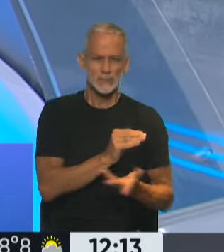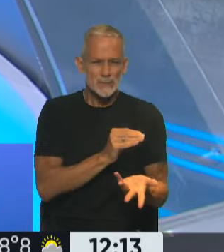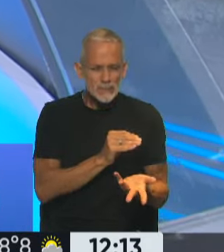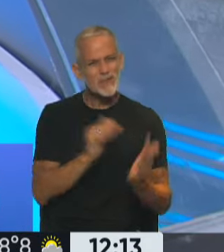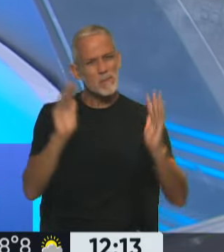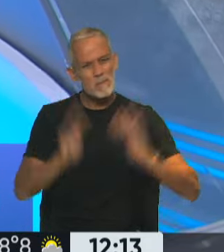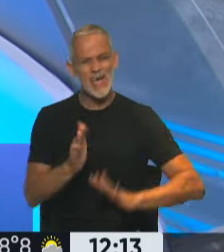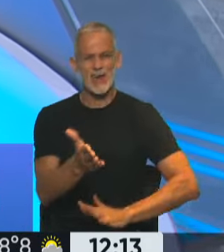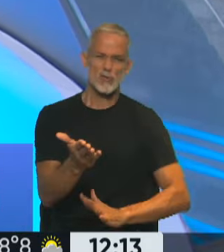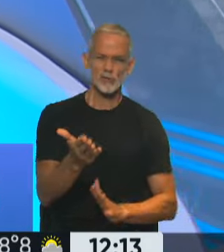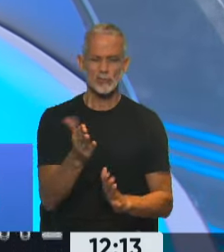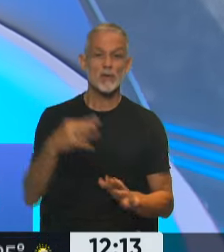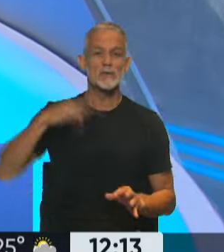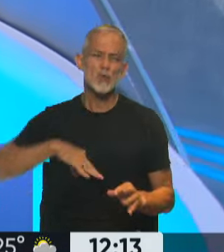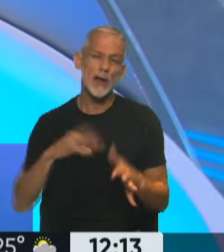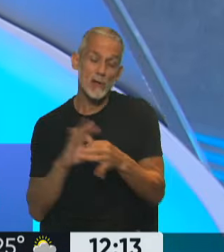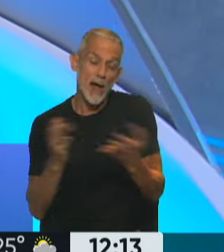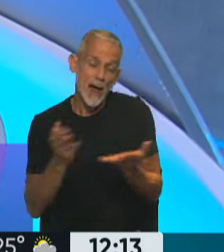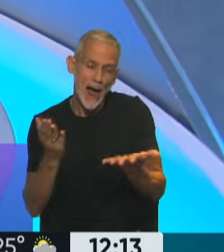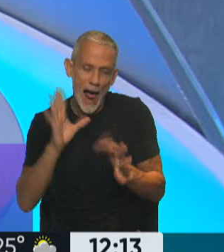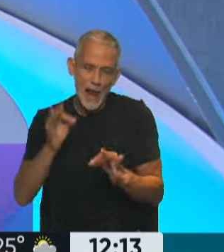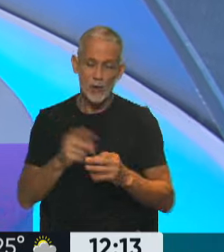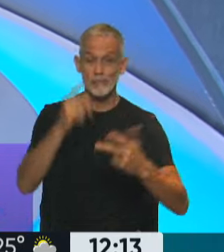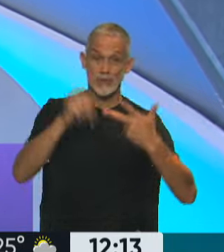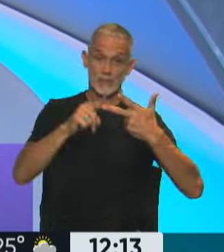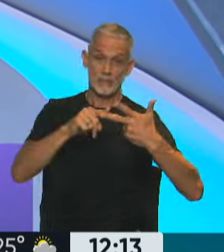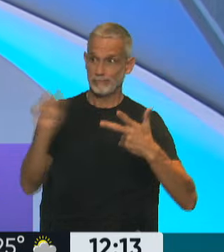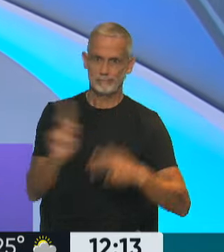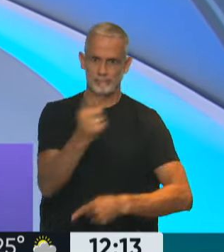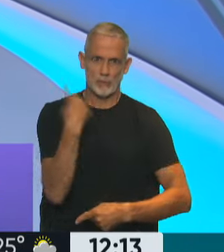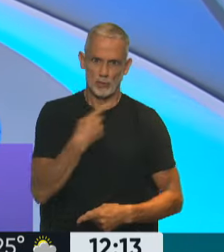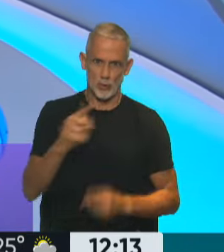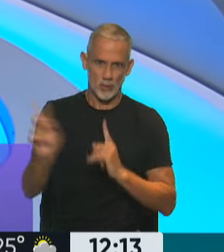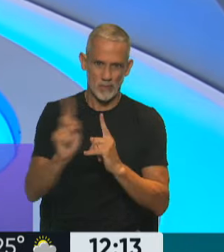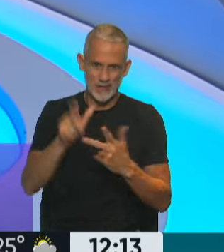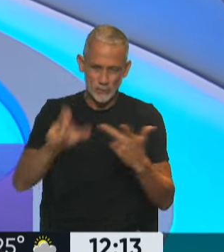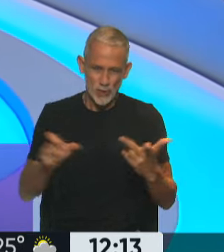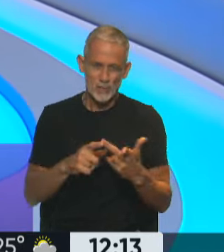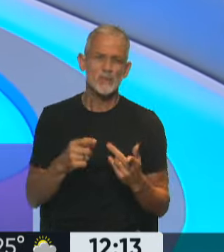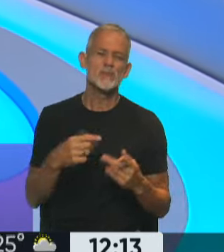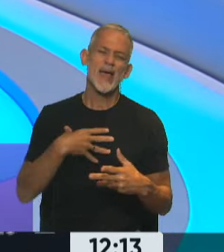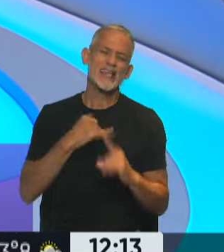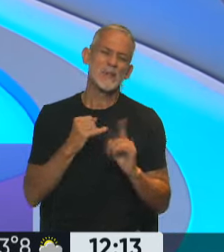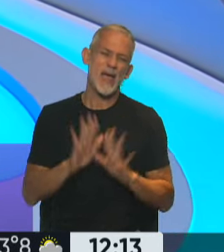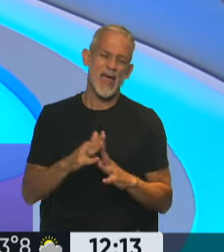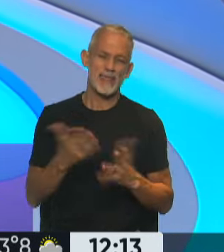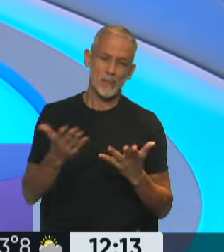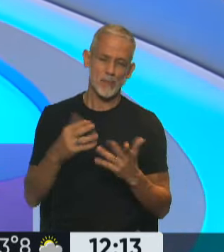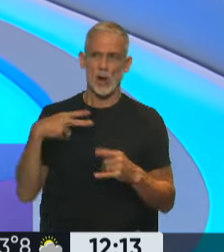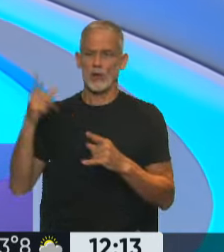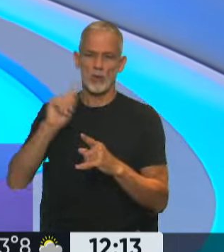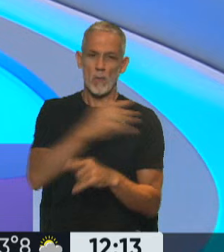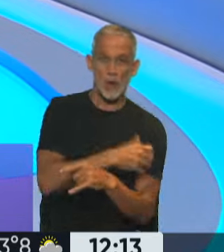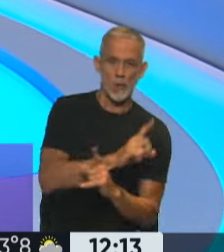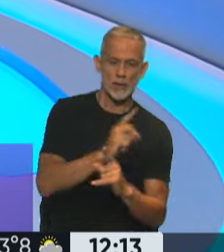mejor más asociado a salarios, etcétera. Y por último, bueno, el usuario, que la clase media, sobre todo la clase media baja, que es la que